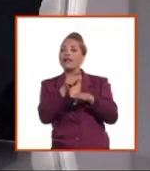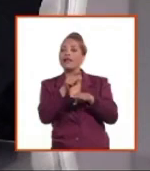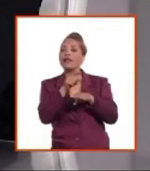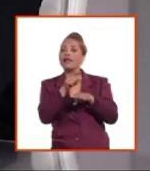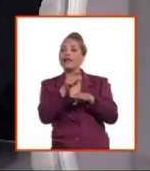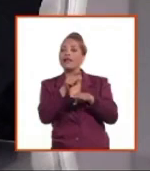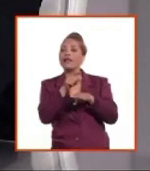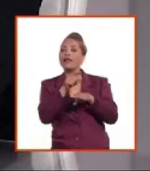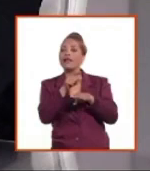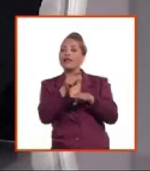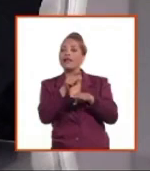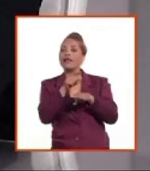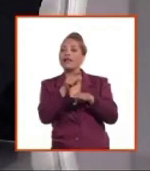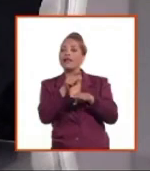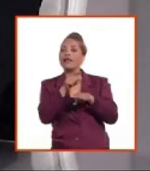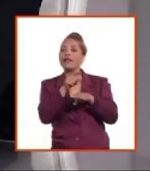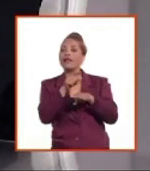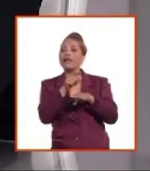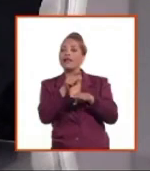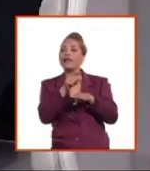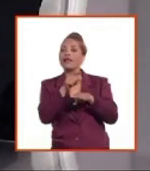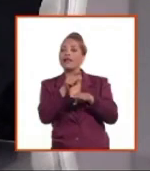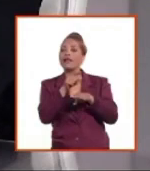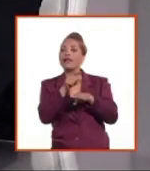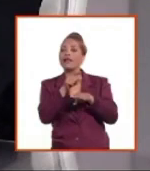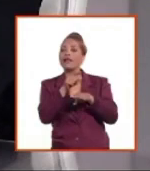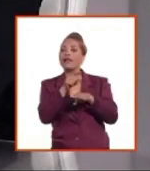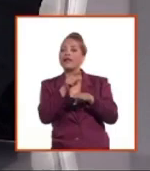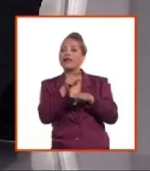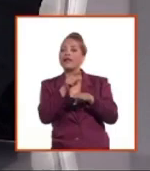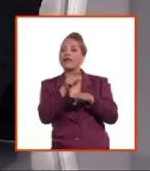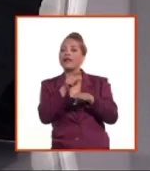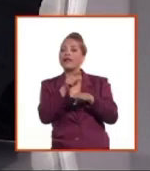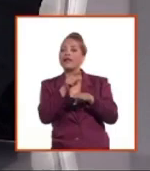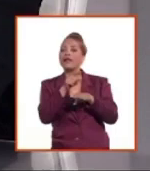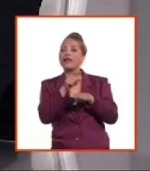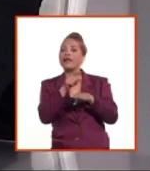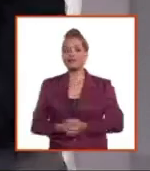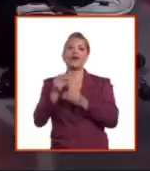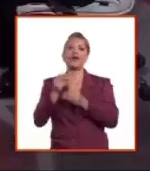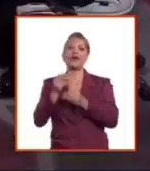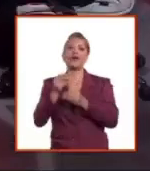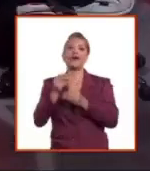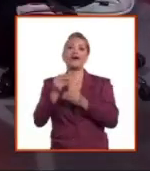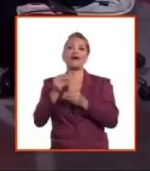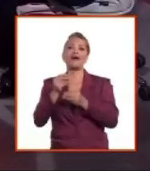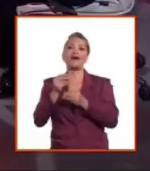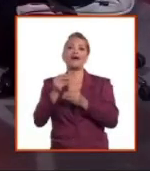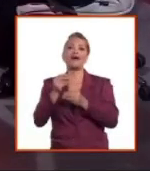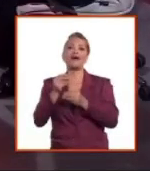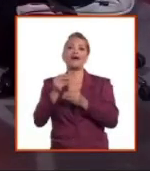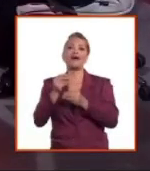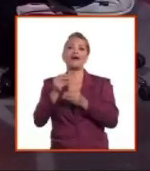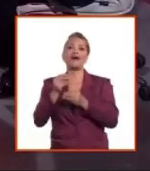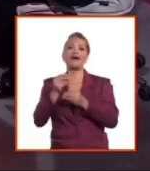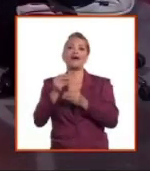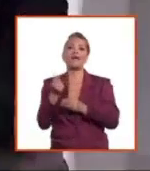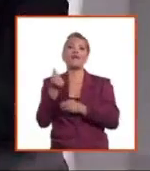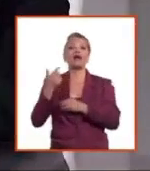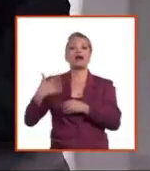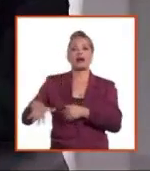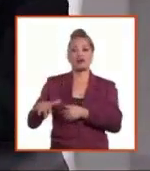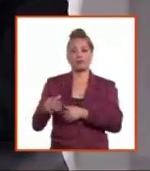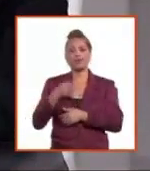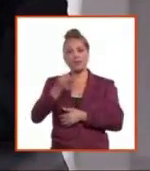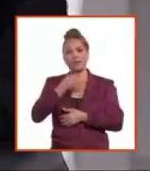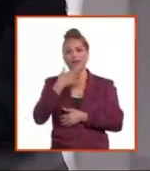mercado que venda y que compre que compra y que venda y entonces por fin por fin donde puede comprar dólares cubanos lo que